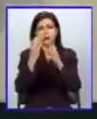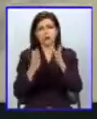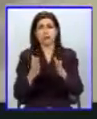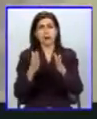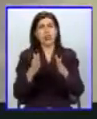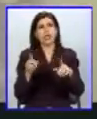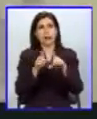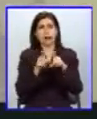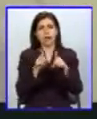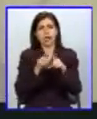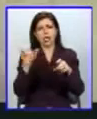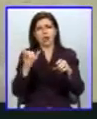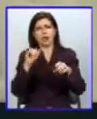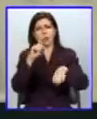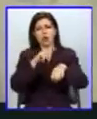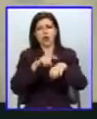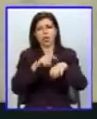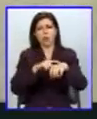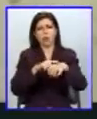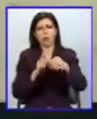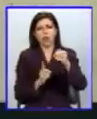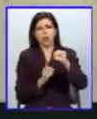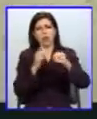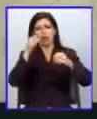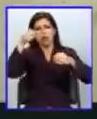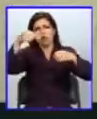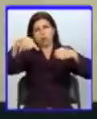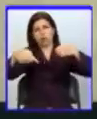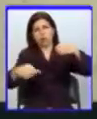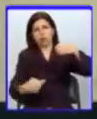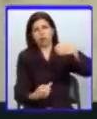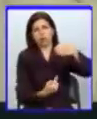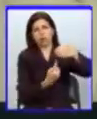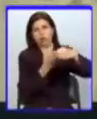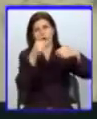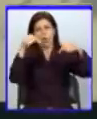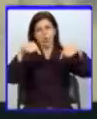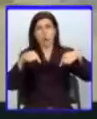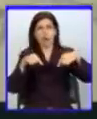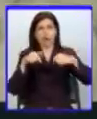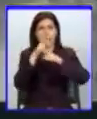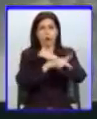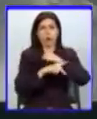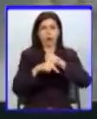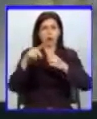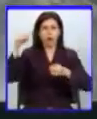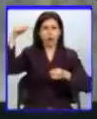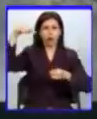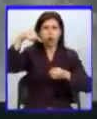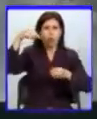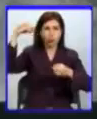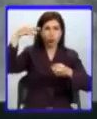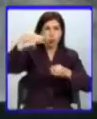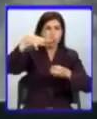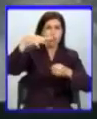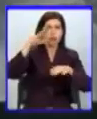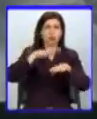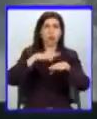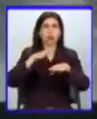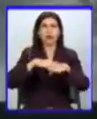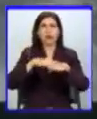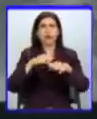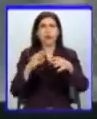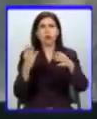tiempo que el satélite está sobre el país para obtener datos exactos sobre las emanaciones de gases